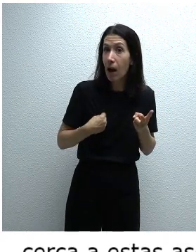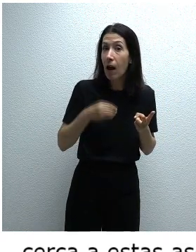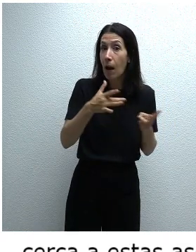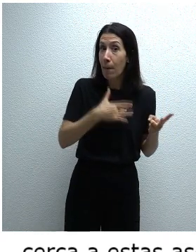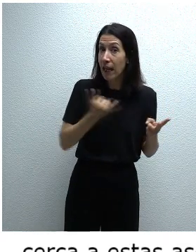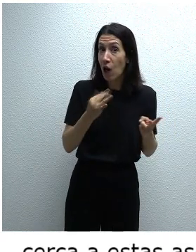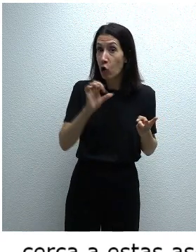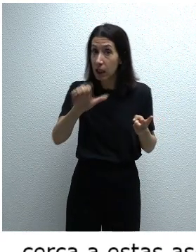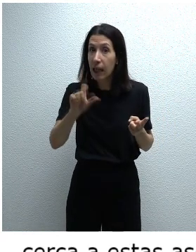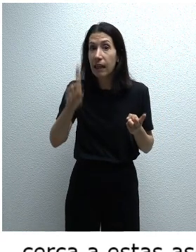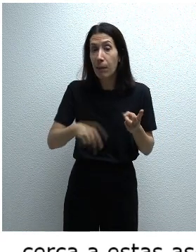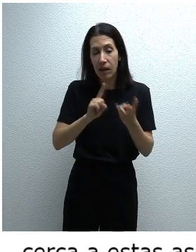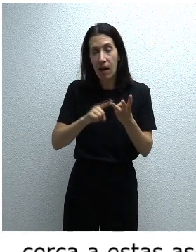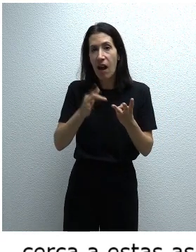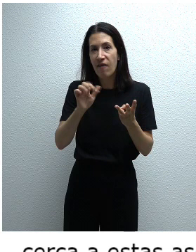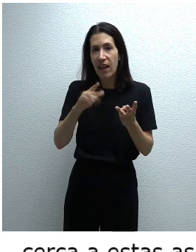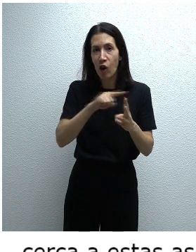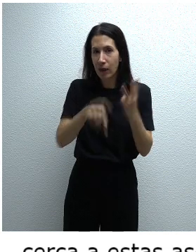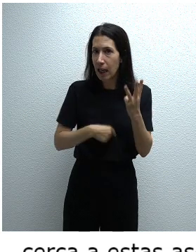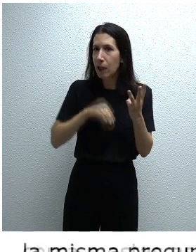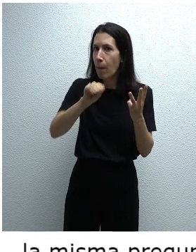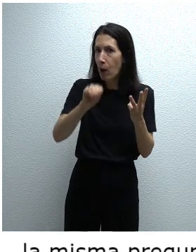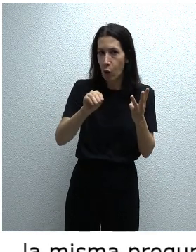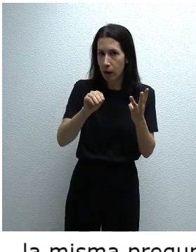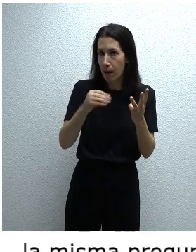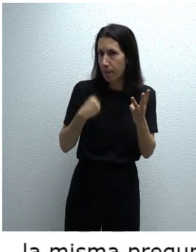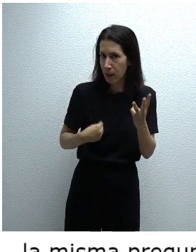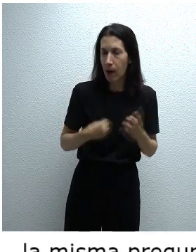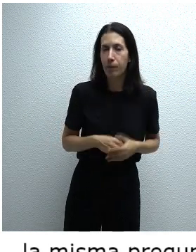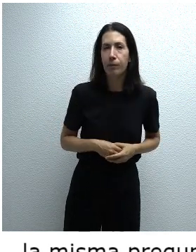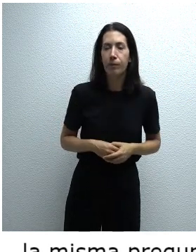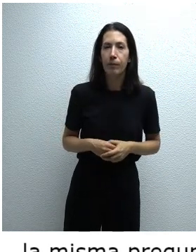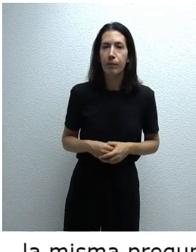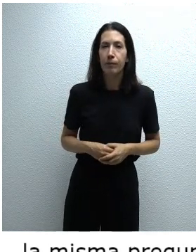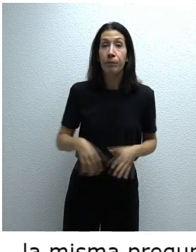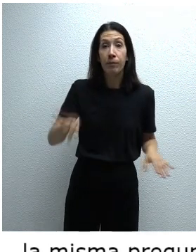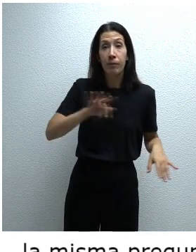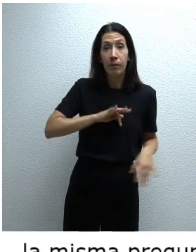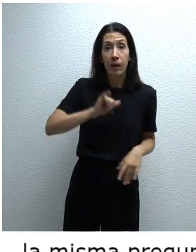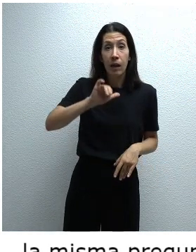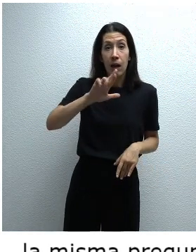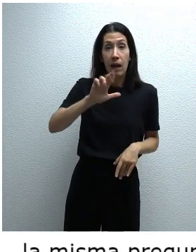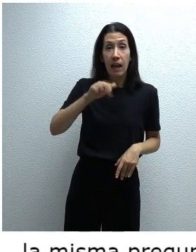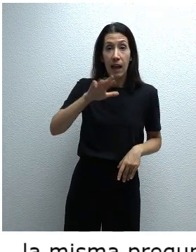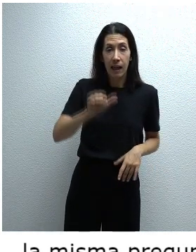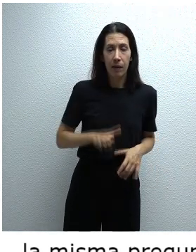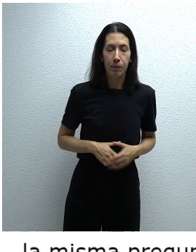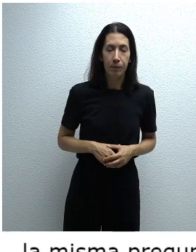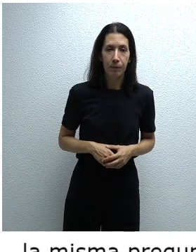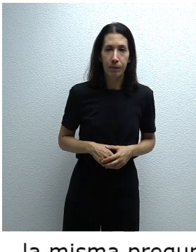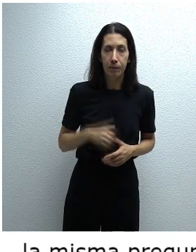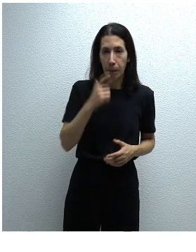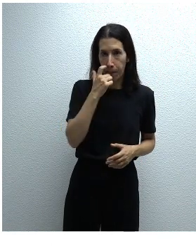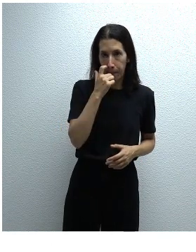a Federico. Adelante, Irene y Cristina, brevemente. Gracias. Pues es un